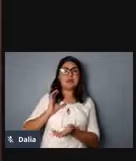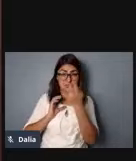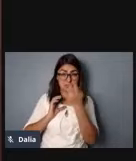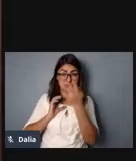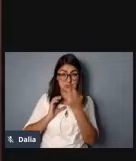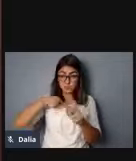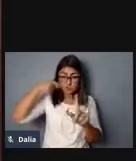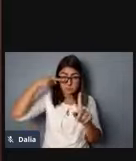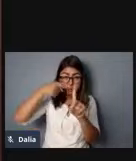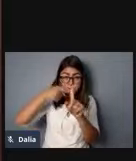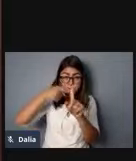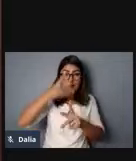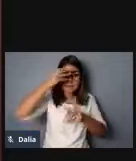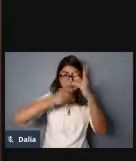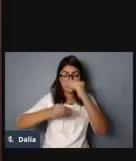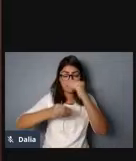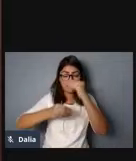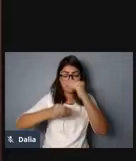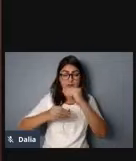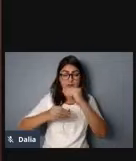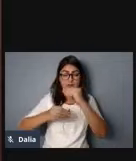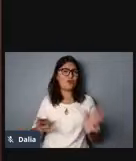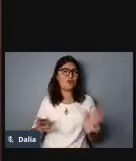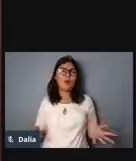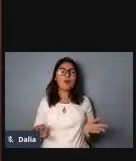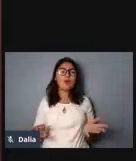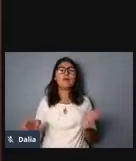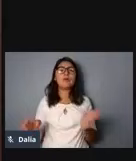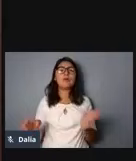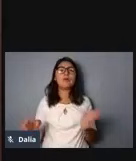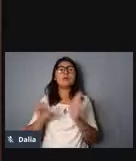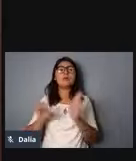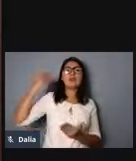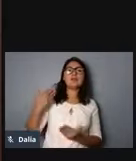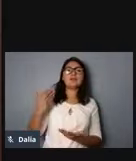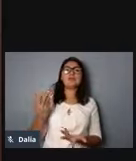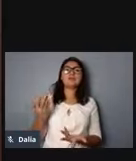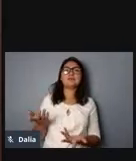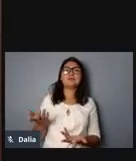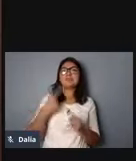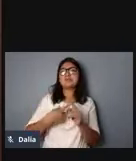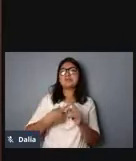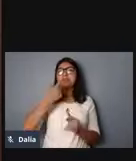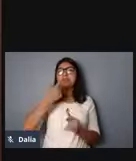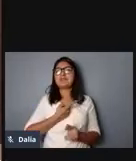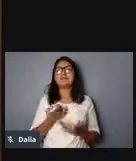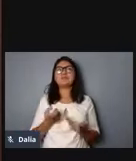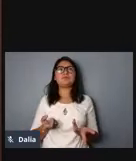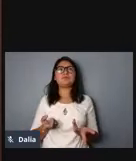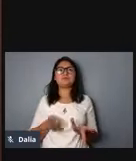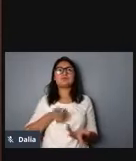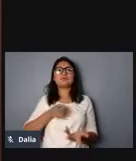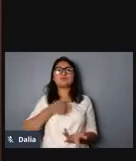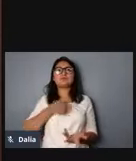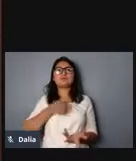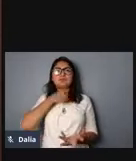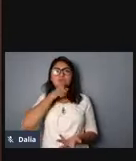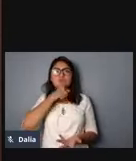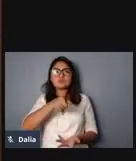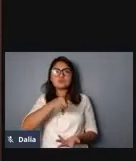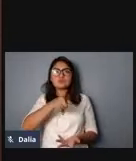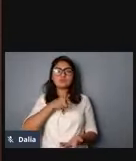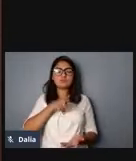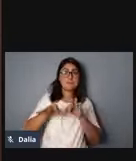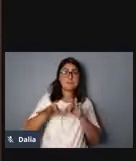alguien me cuestionaba si yo tenía el justo valor o el justo precio de mi trabajo. Y es que ahí hay un gran problema,